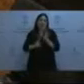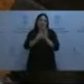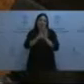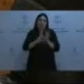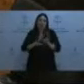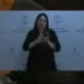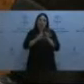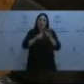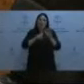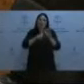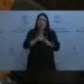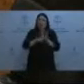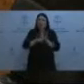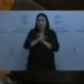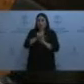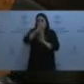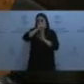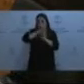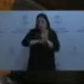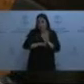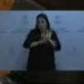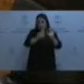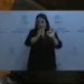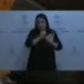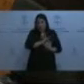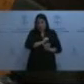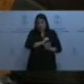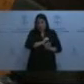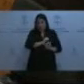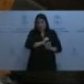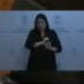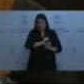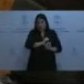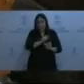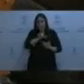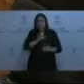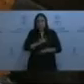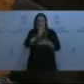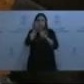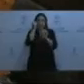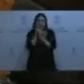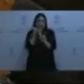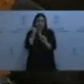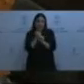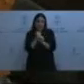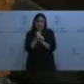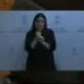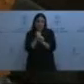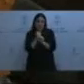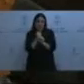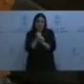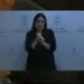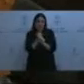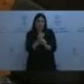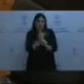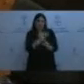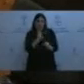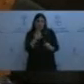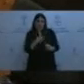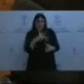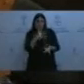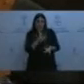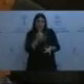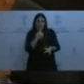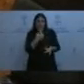la gestión de la lista de espera y las bolsas de empleo, en este caso, de la pregunta que usted me hace,